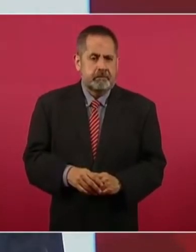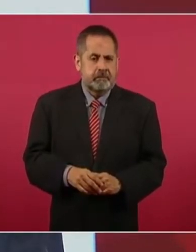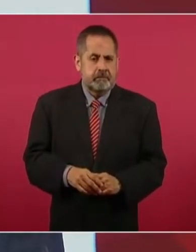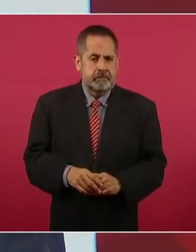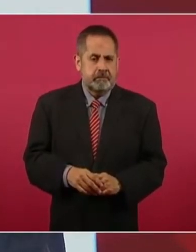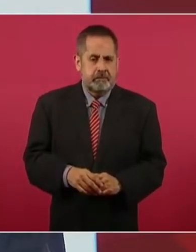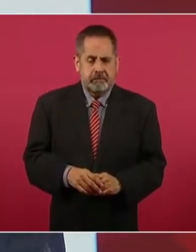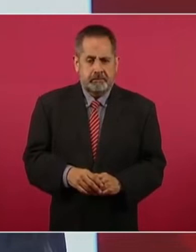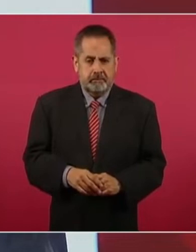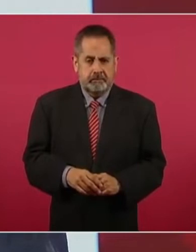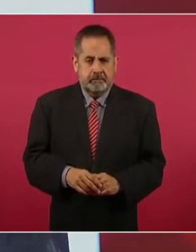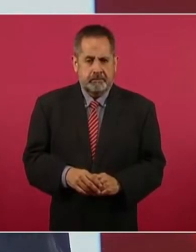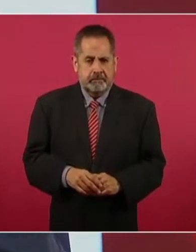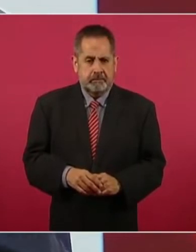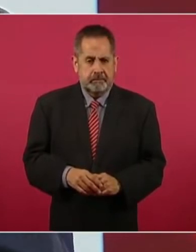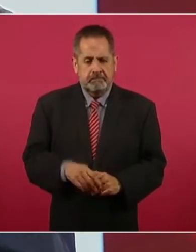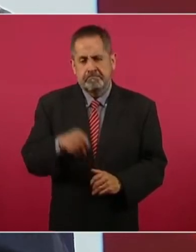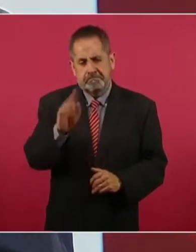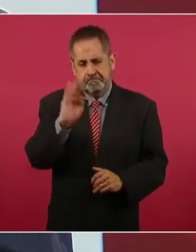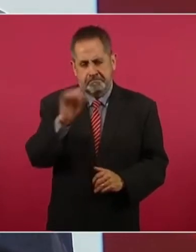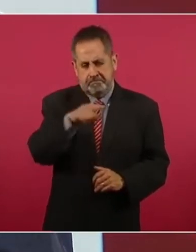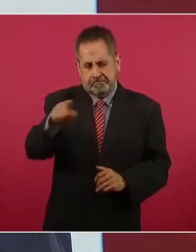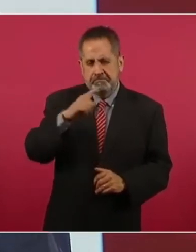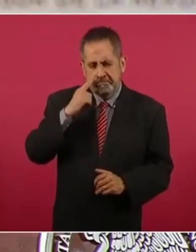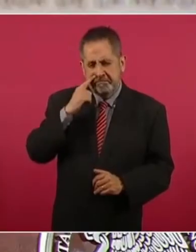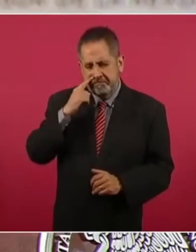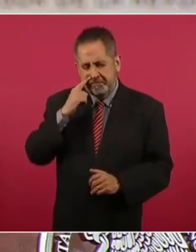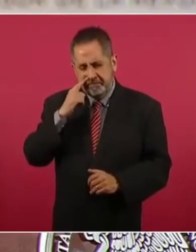ustedes se dan un tiempo, no mucho,